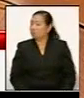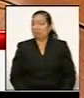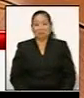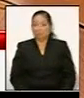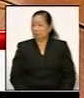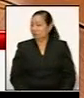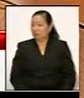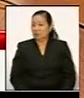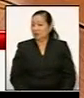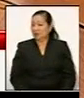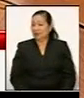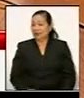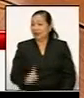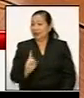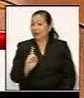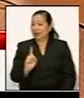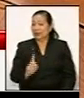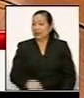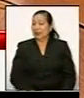no no